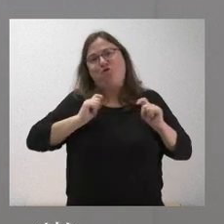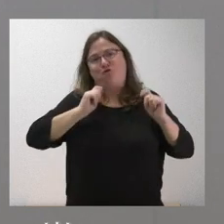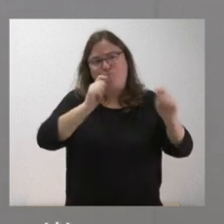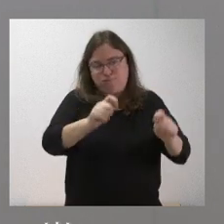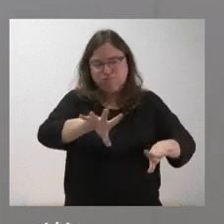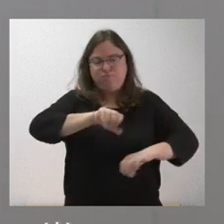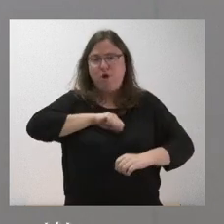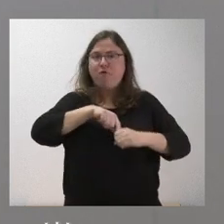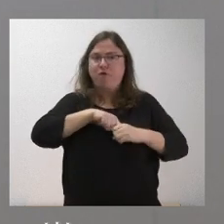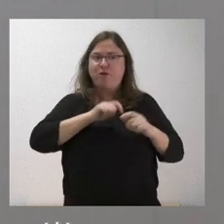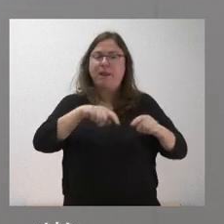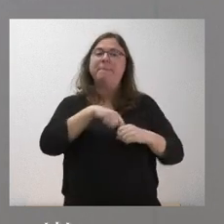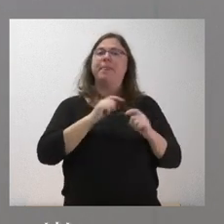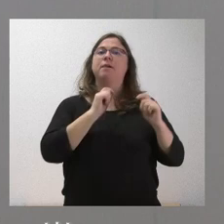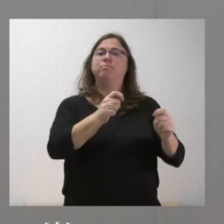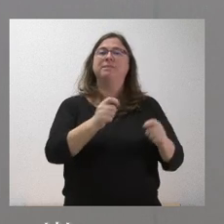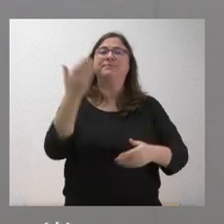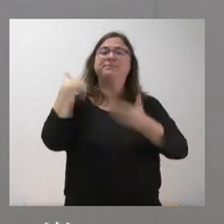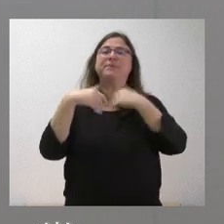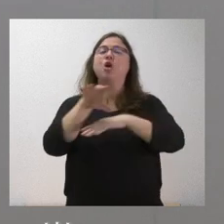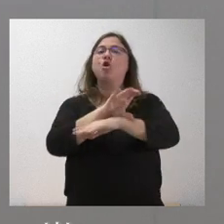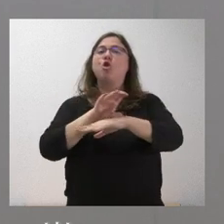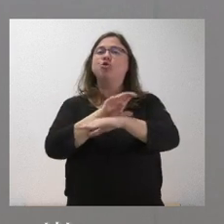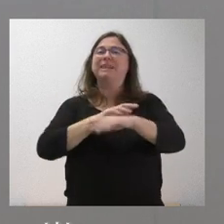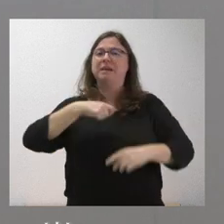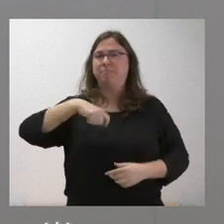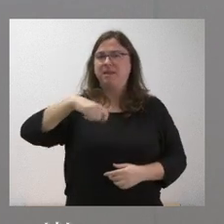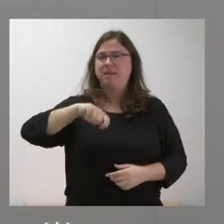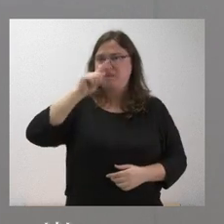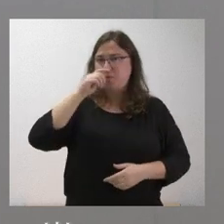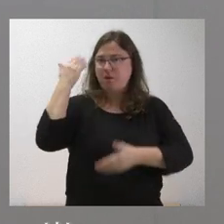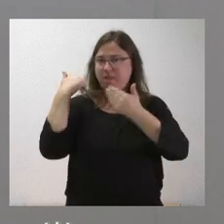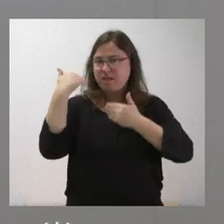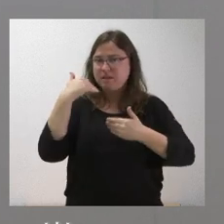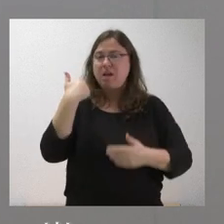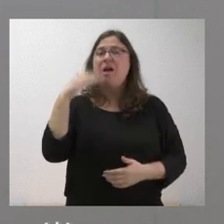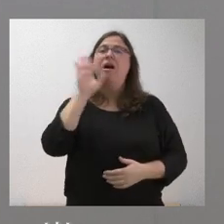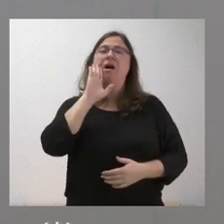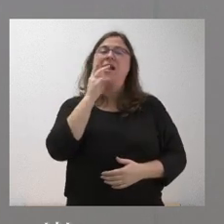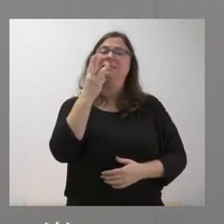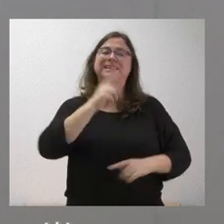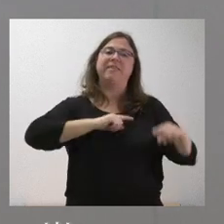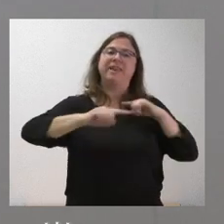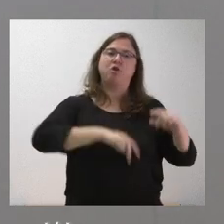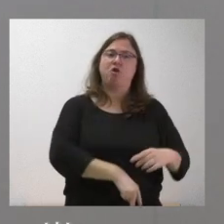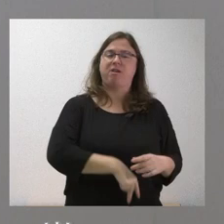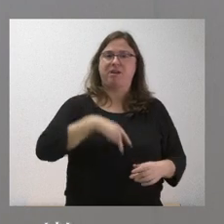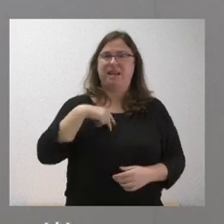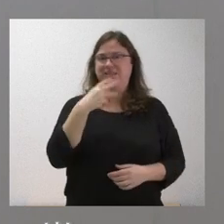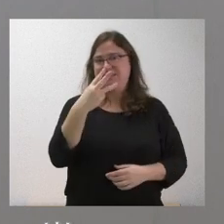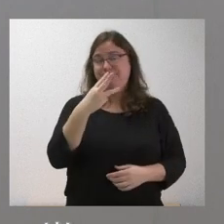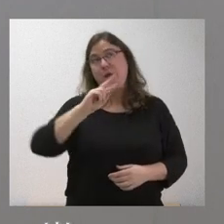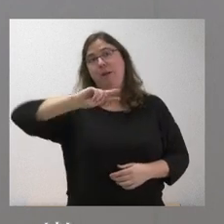asignación de funciones recordarán ustedes que en la consejería de Presidencia había tres directores generales o